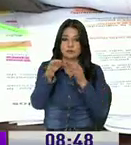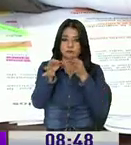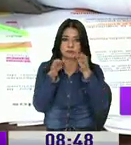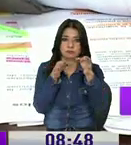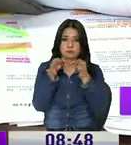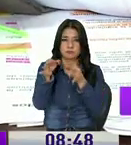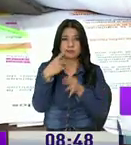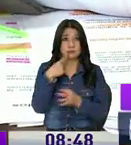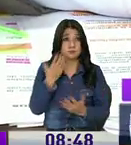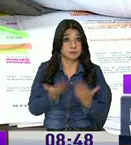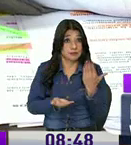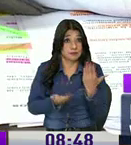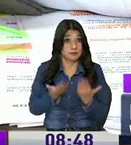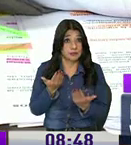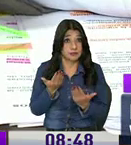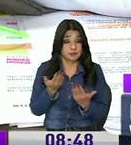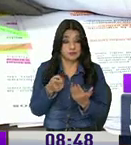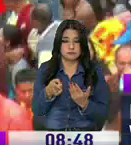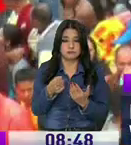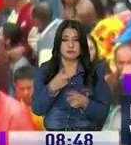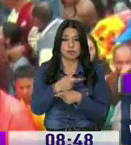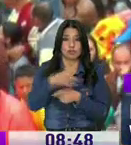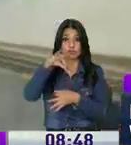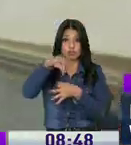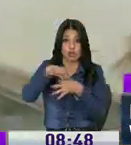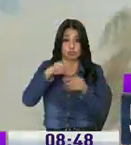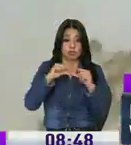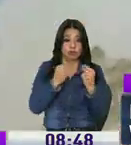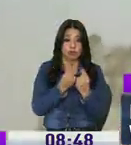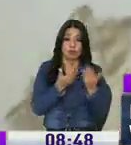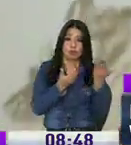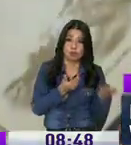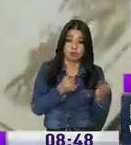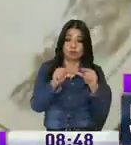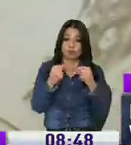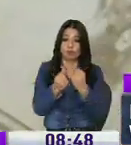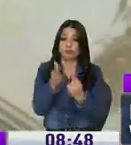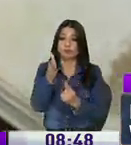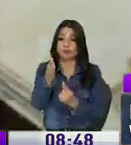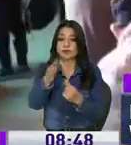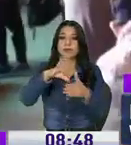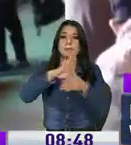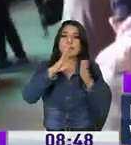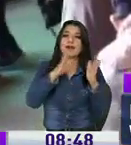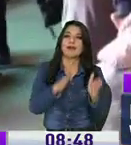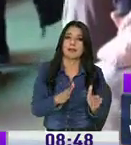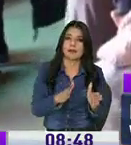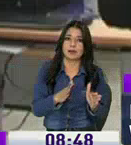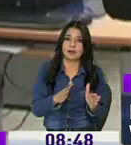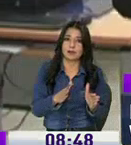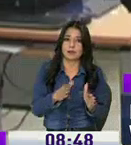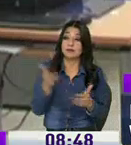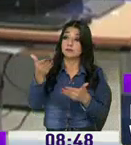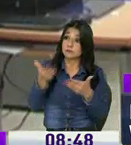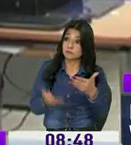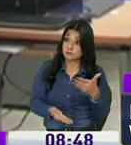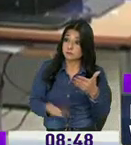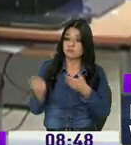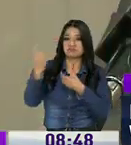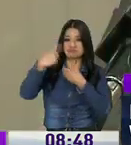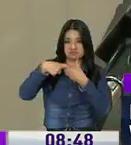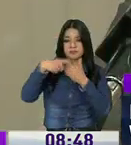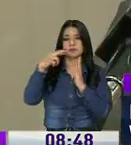que es muy probable que el organismo envíe brigadas a las embajadas y consulados para que los extranjeros puedan cumplir con este